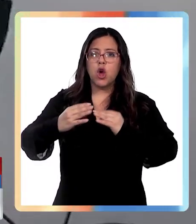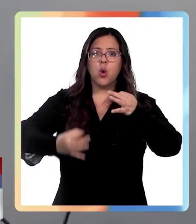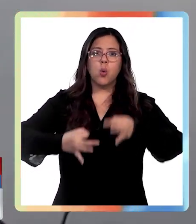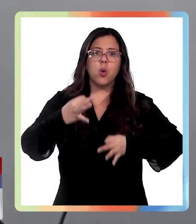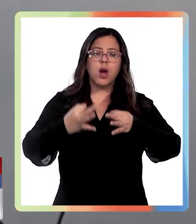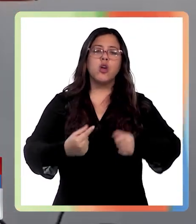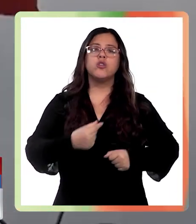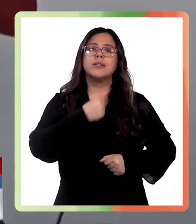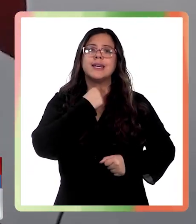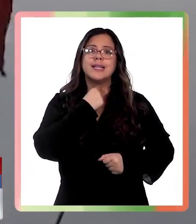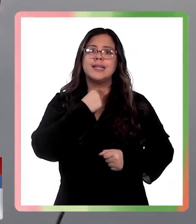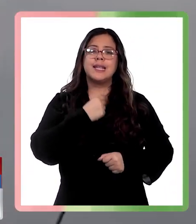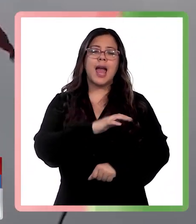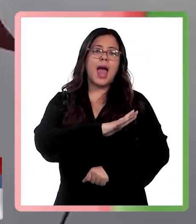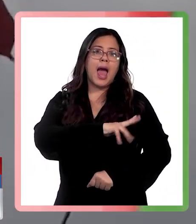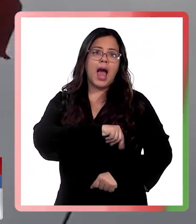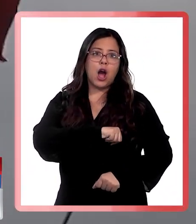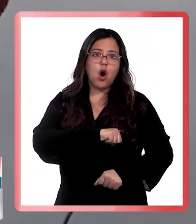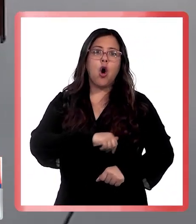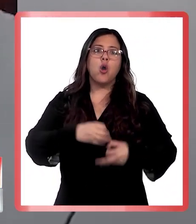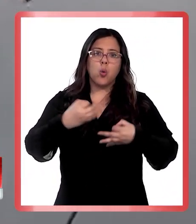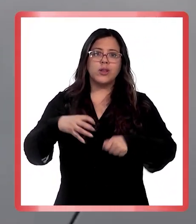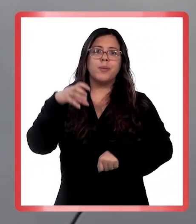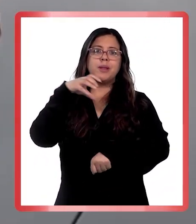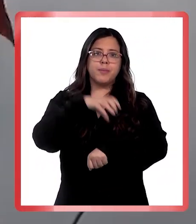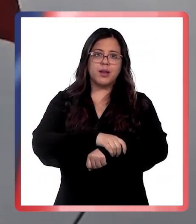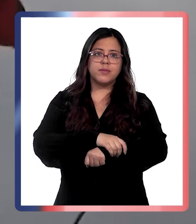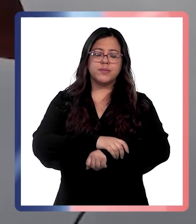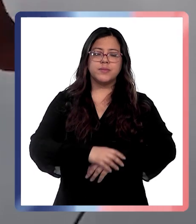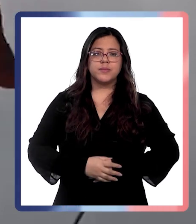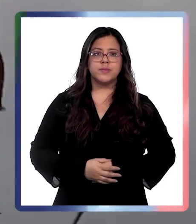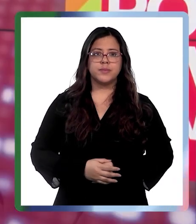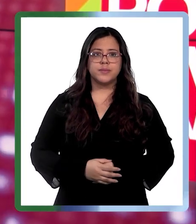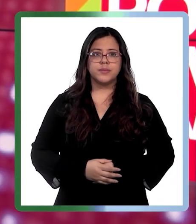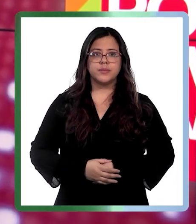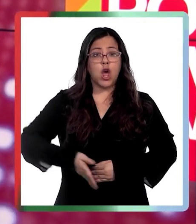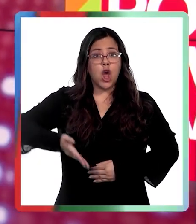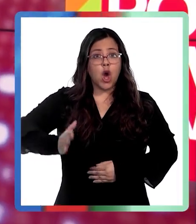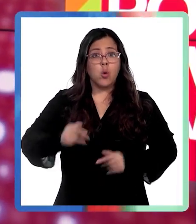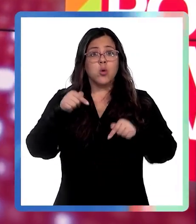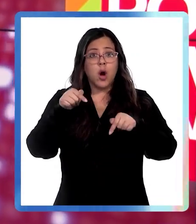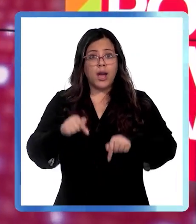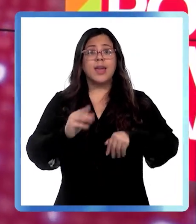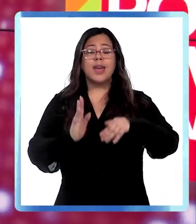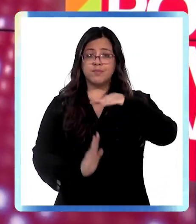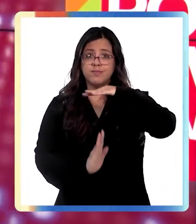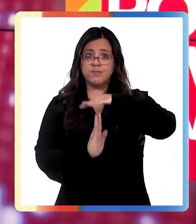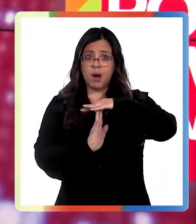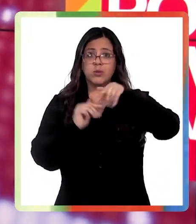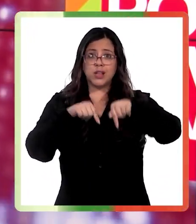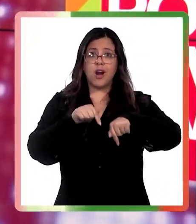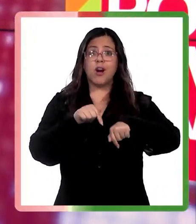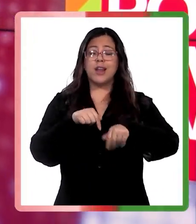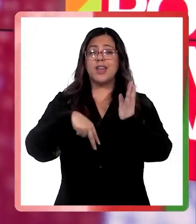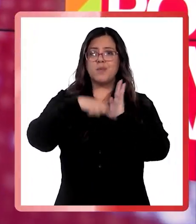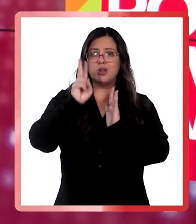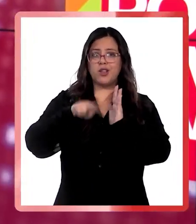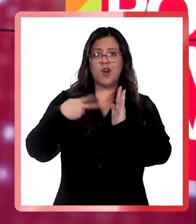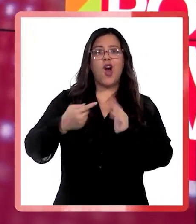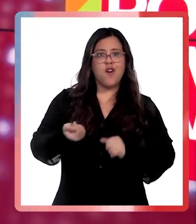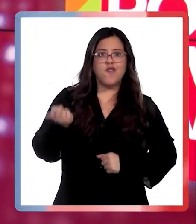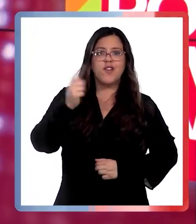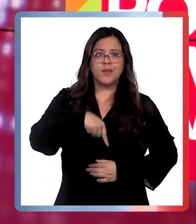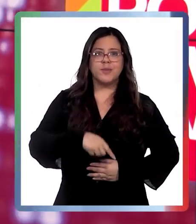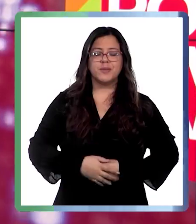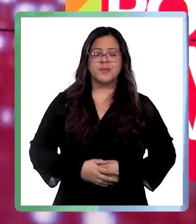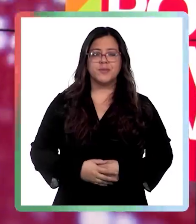del Juzgado de Garantía de Angol para la audiencia de control de detención. Quédese con nosotros y ya volvemos con más Portavoz Noticias